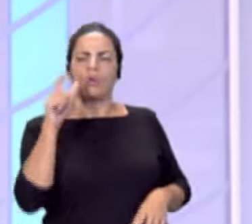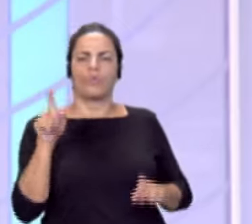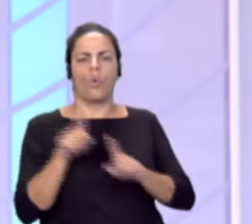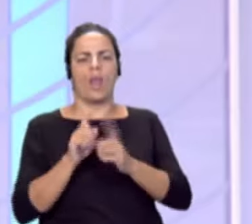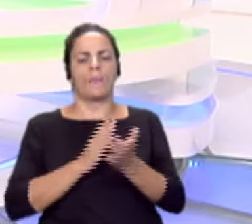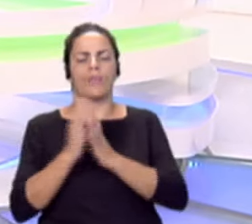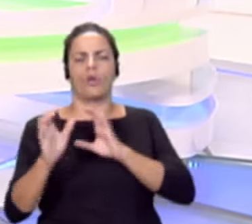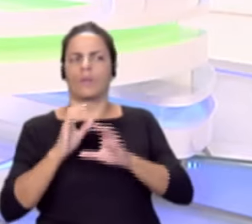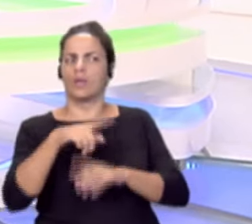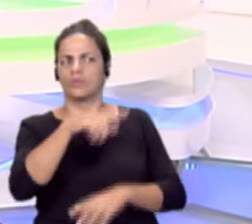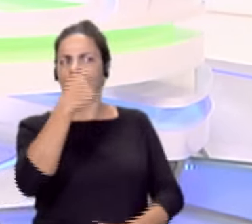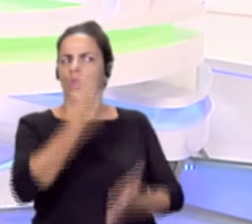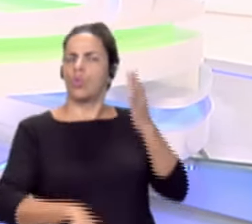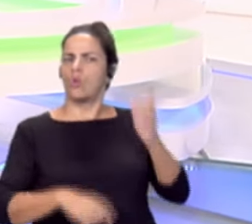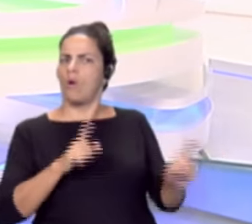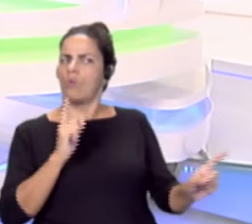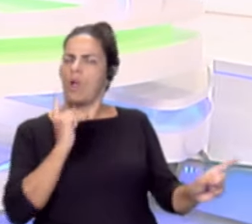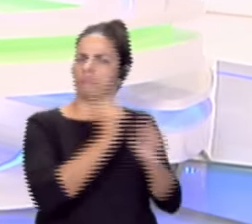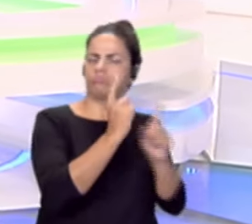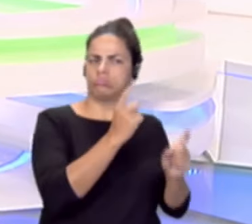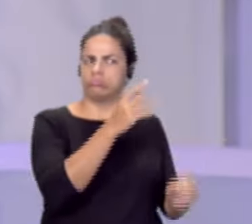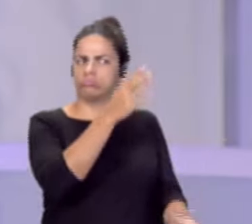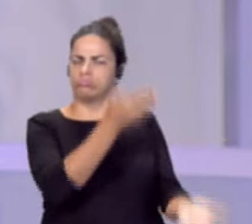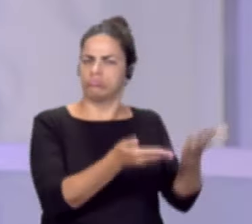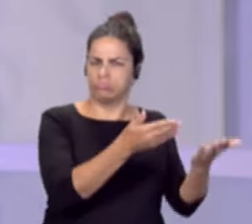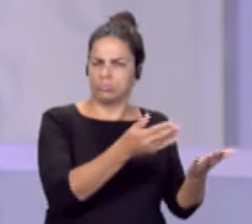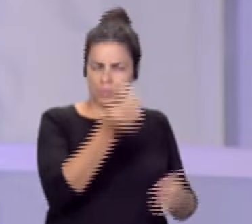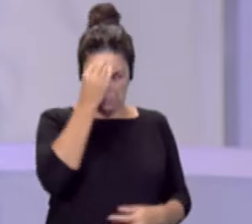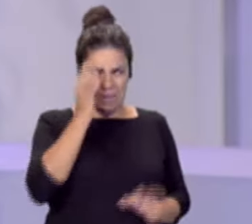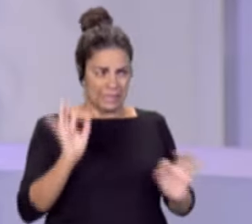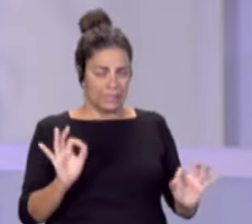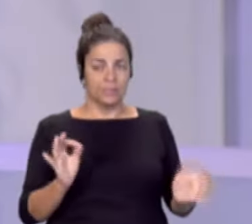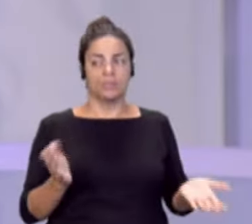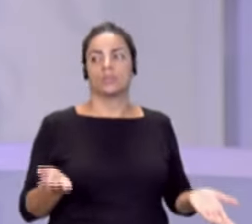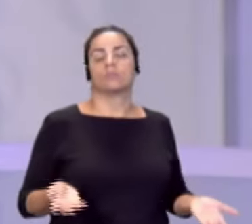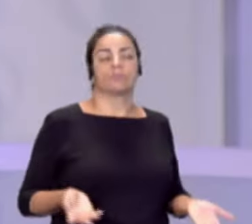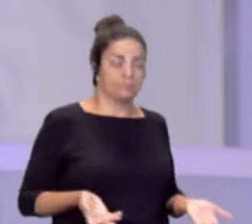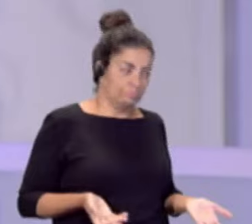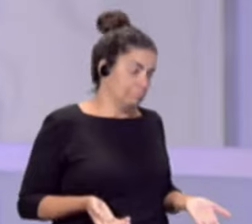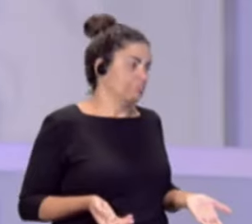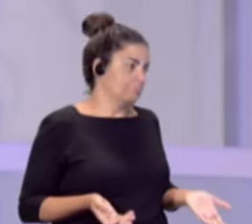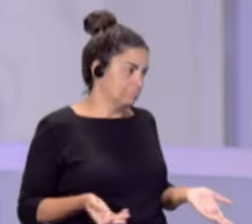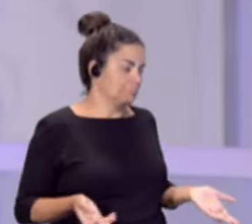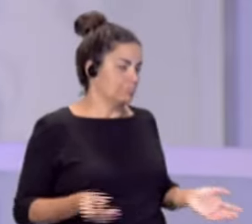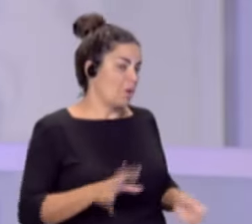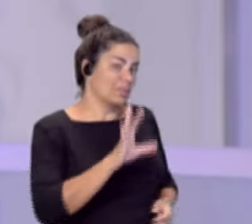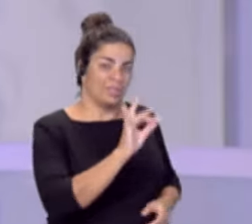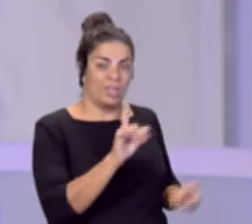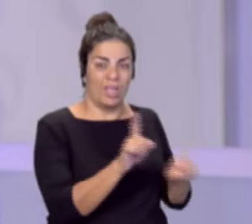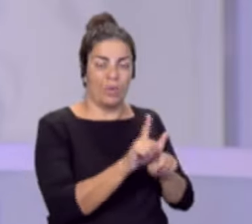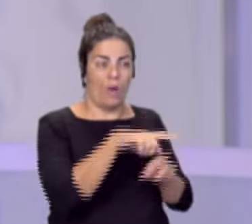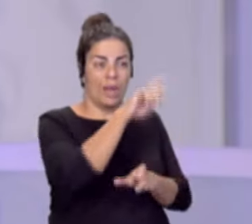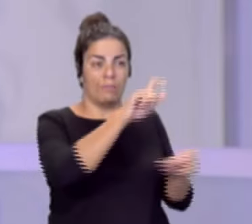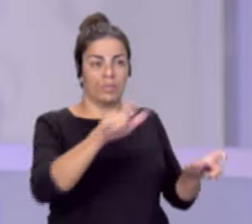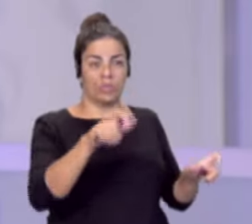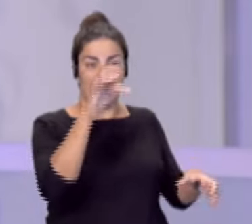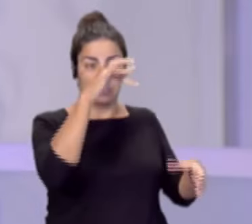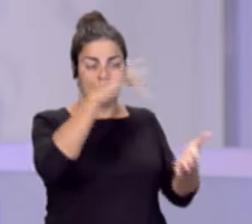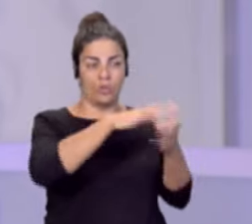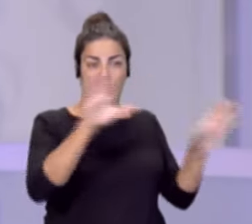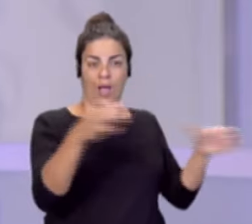ven, Verónica? ¿Es así? Hombre, sí, como ha ocurrido con casi todas las personas que pasaron por Podemos, o sea que tampoco es una